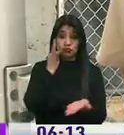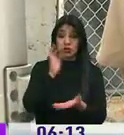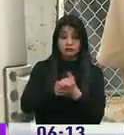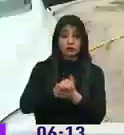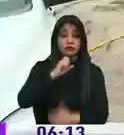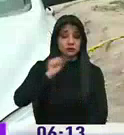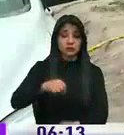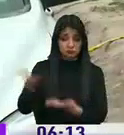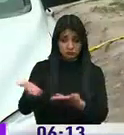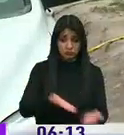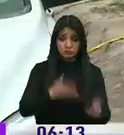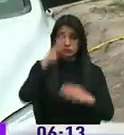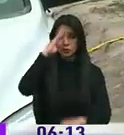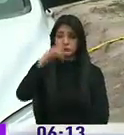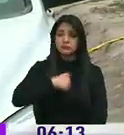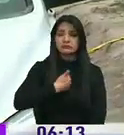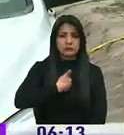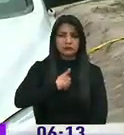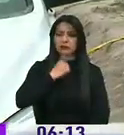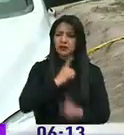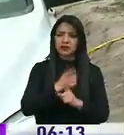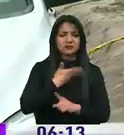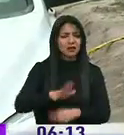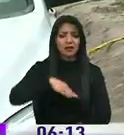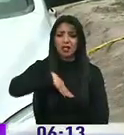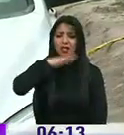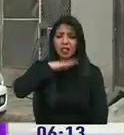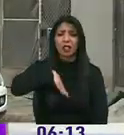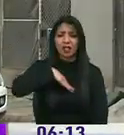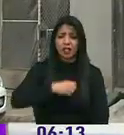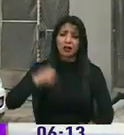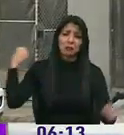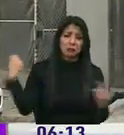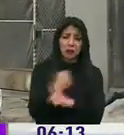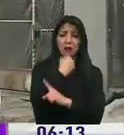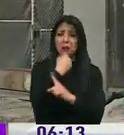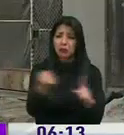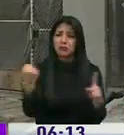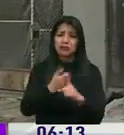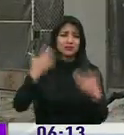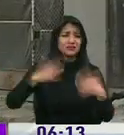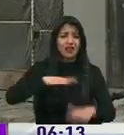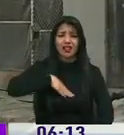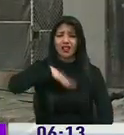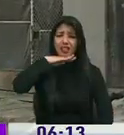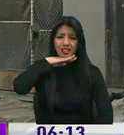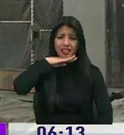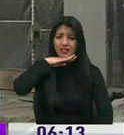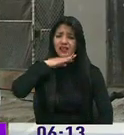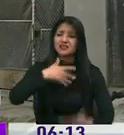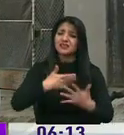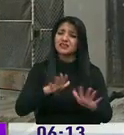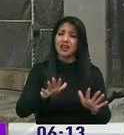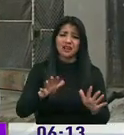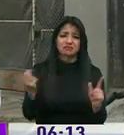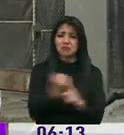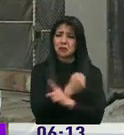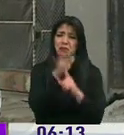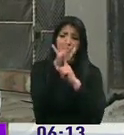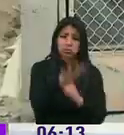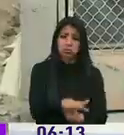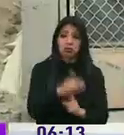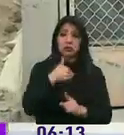la mujer declaró que constantemente era maltratada que la violencia intrafamiliar que vivía atrás de las paredes la obligó a defenderse